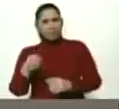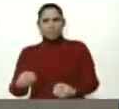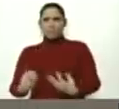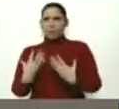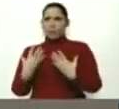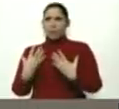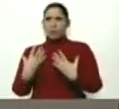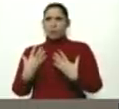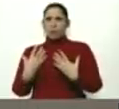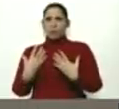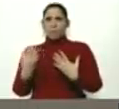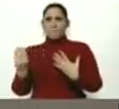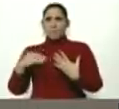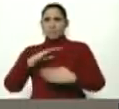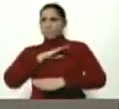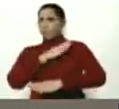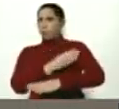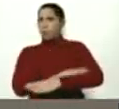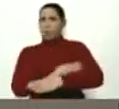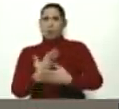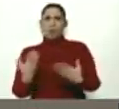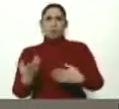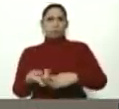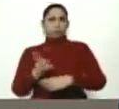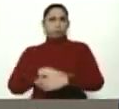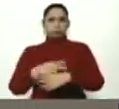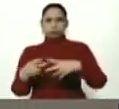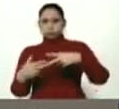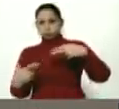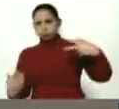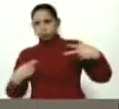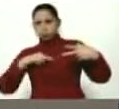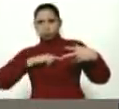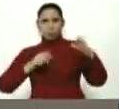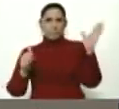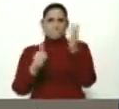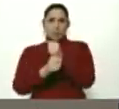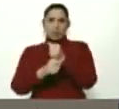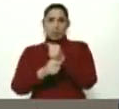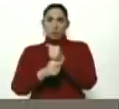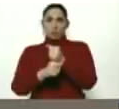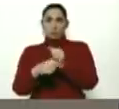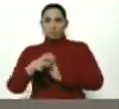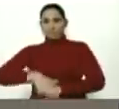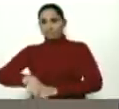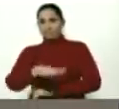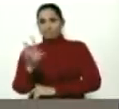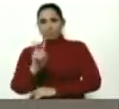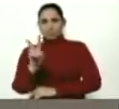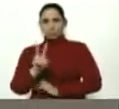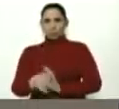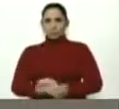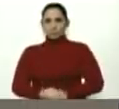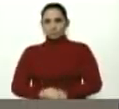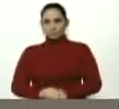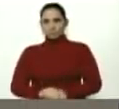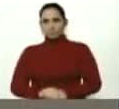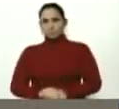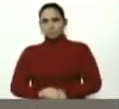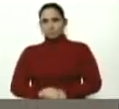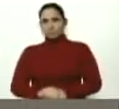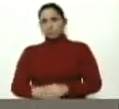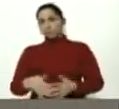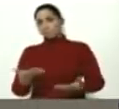de una cepa más violenta, más virulenta que la que hemos notado en el resto del territorio nacional. Es